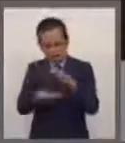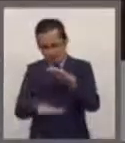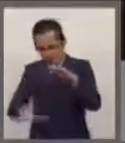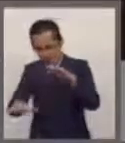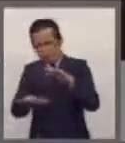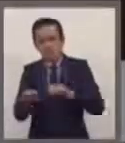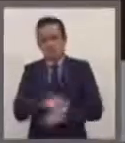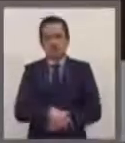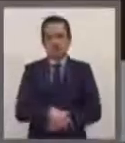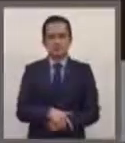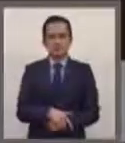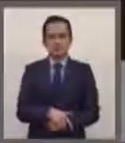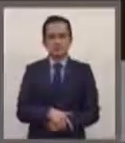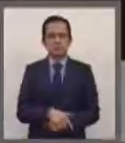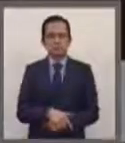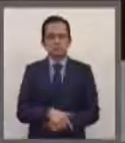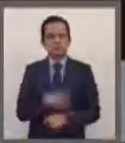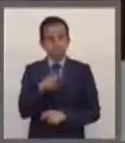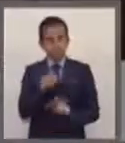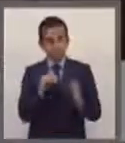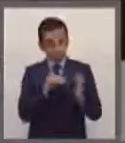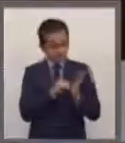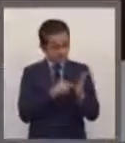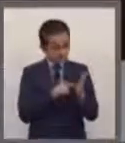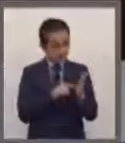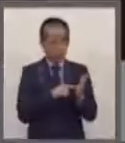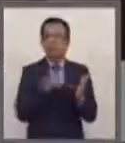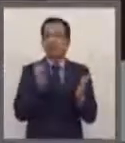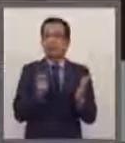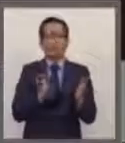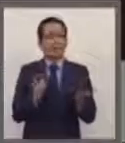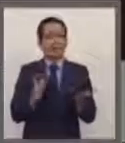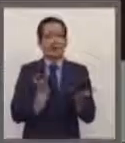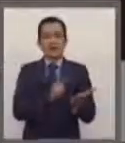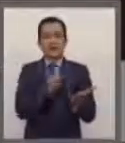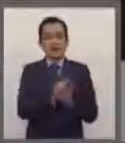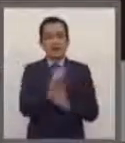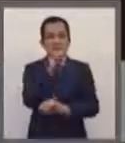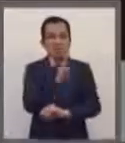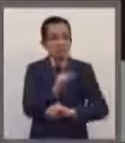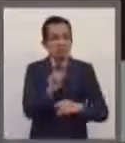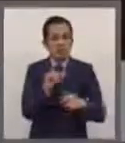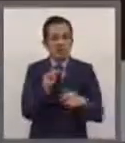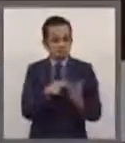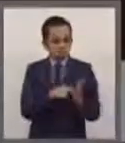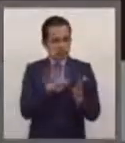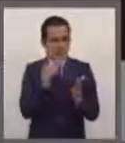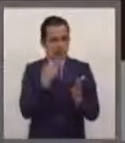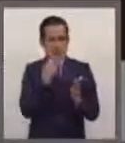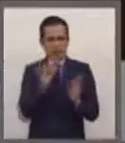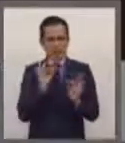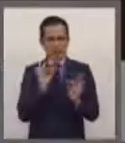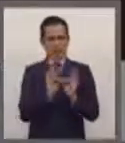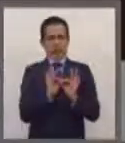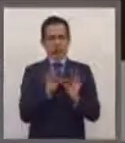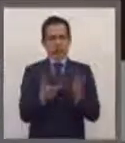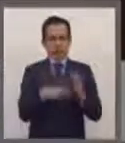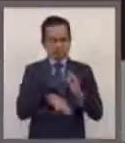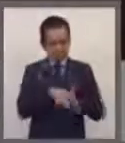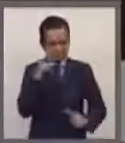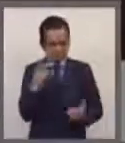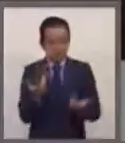marino. Con esta disposición se crea un vacío normativo y no se cumplen con las